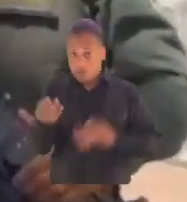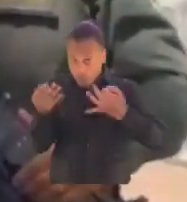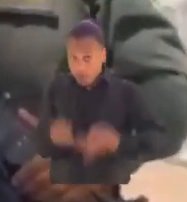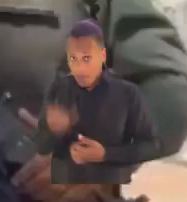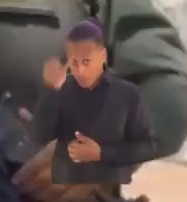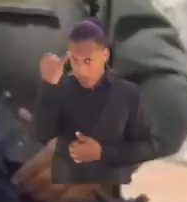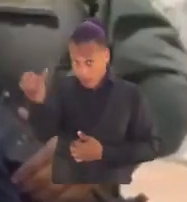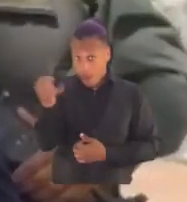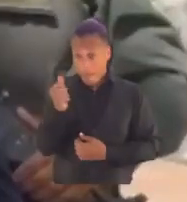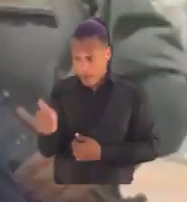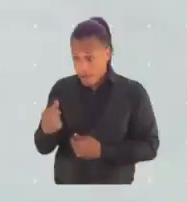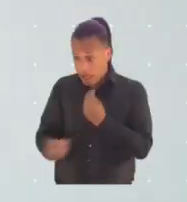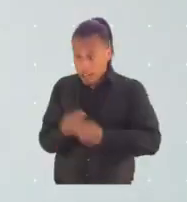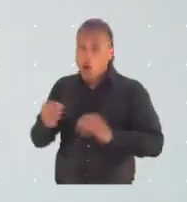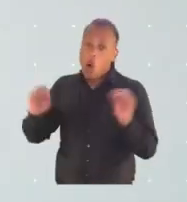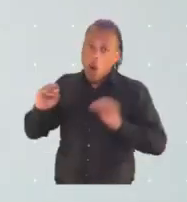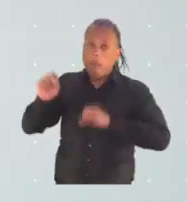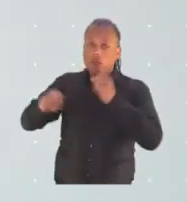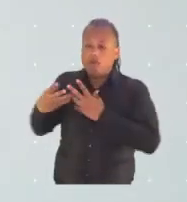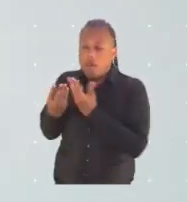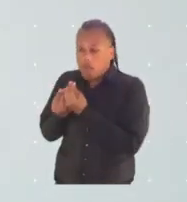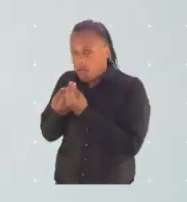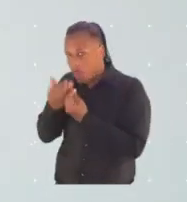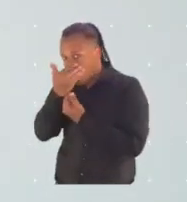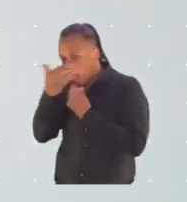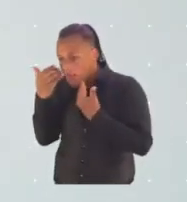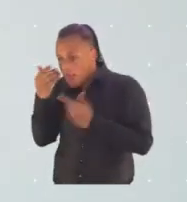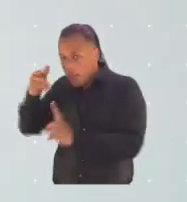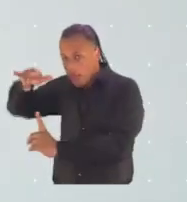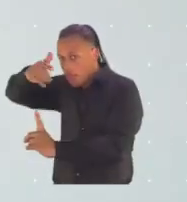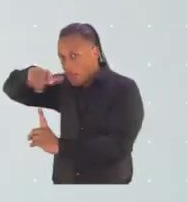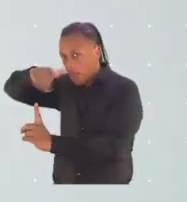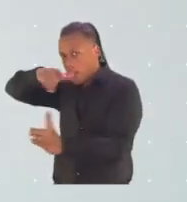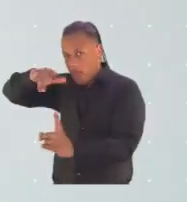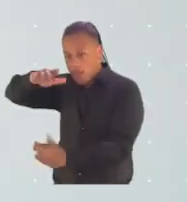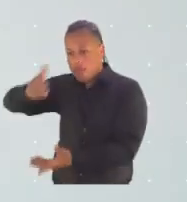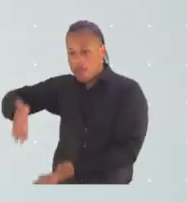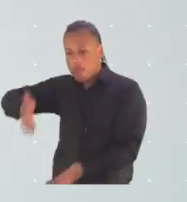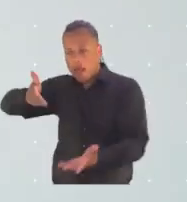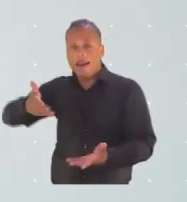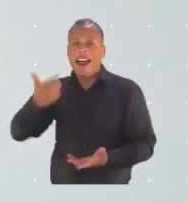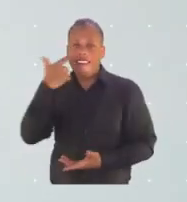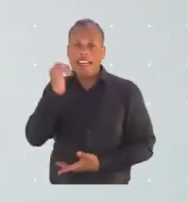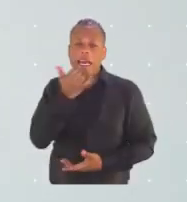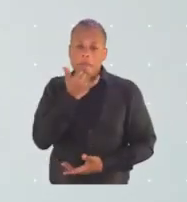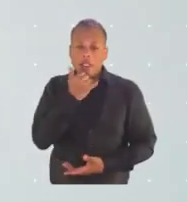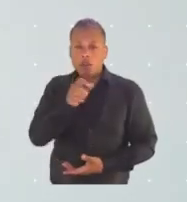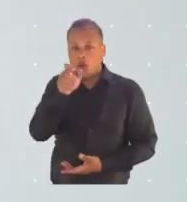instrumentalizados por alguna agrupación delincuencial y, por otra parte, a determinar qué sucedió finalmente con la víctima.